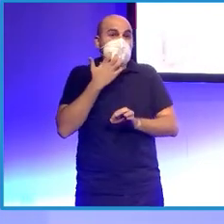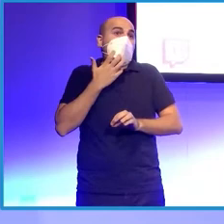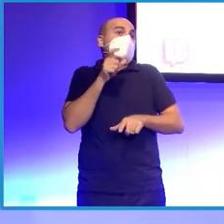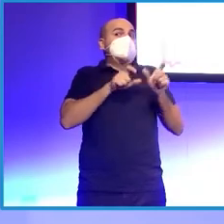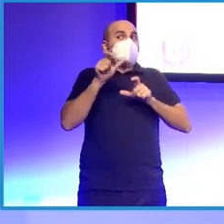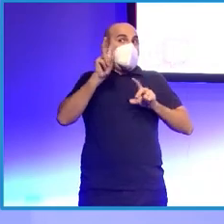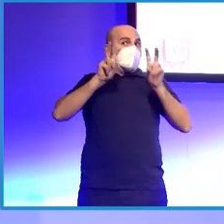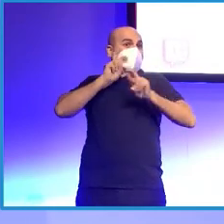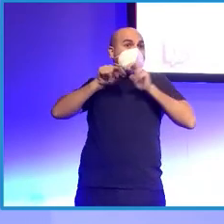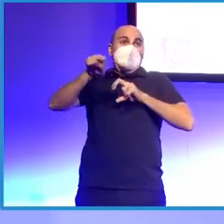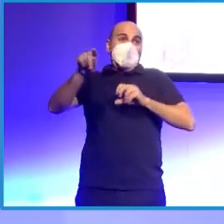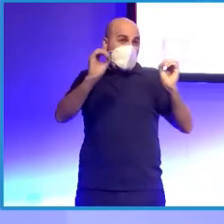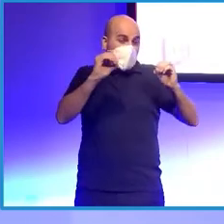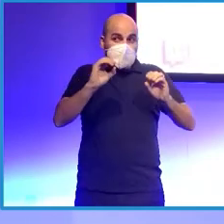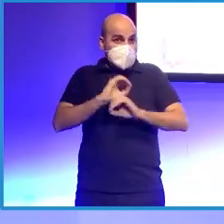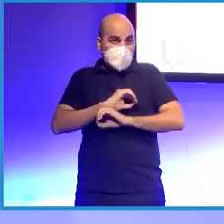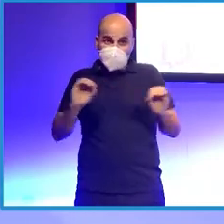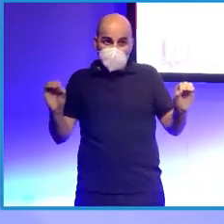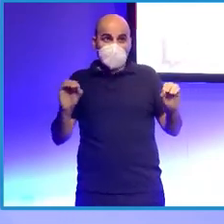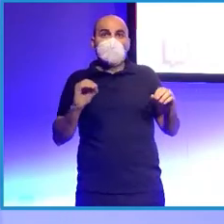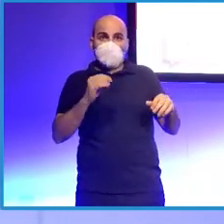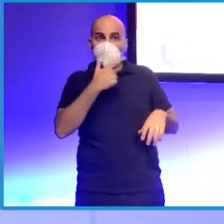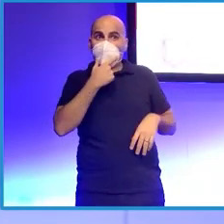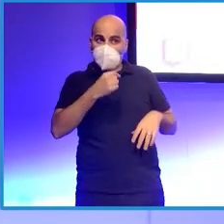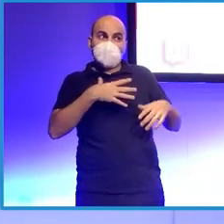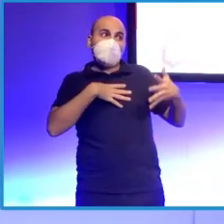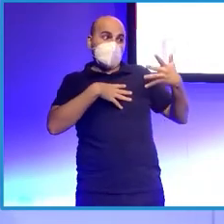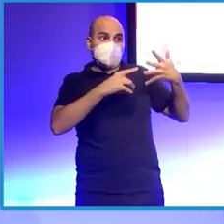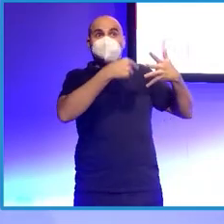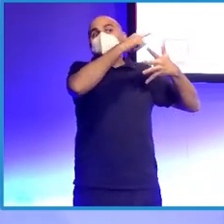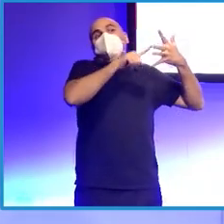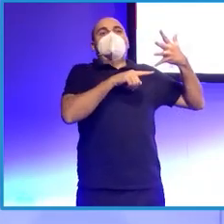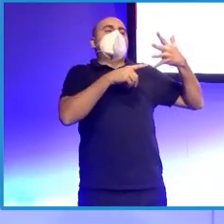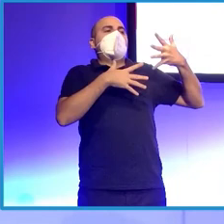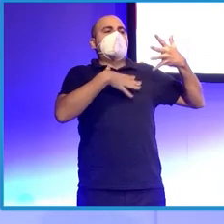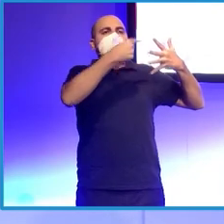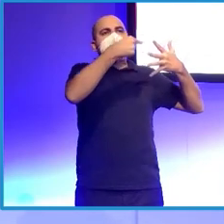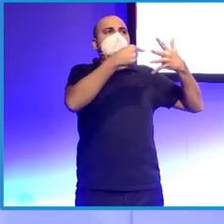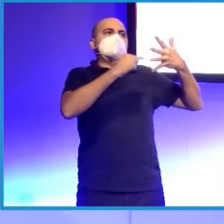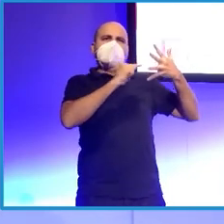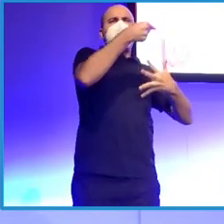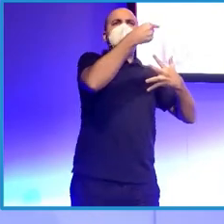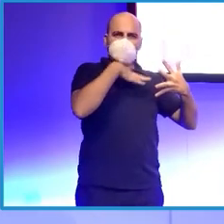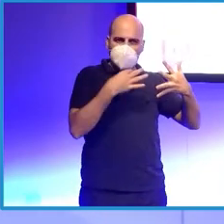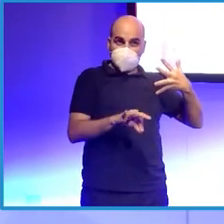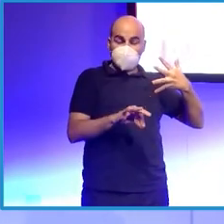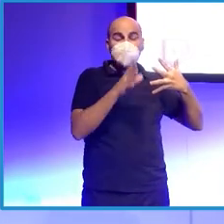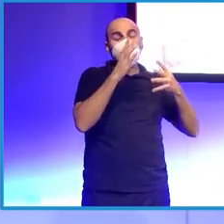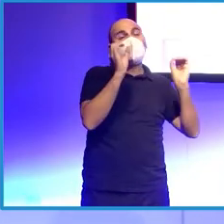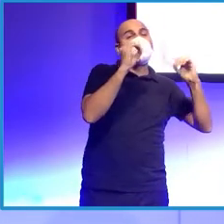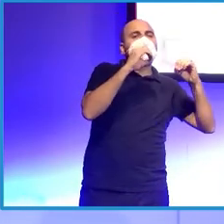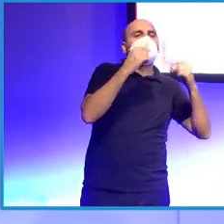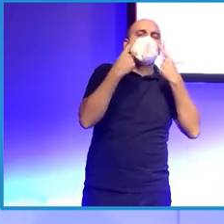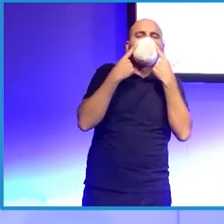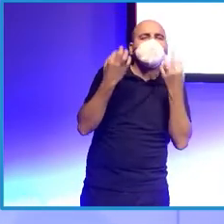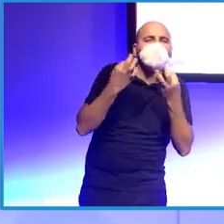es posible incluso quitarles el puesto porque al final google sí que es verdad que tiene patentes de marca que prioriza a la marca o sea cuando ya sabe claro